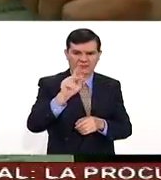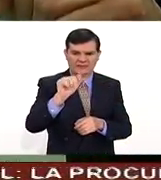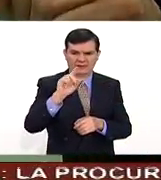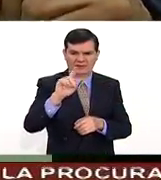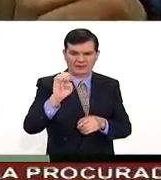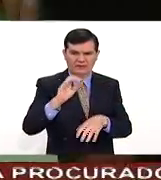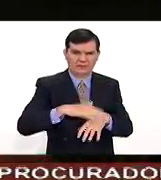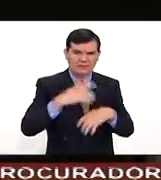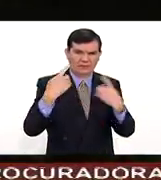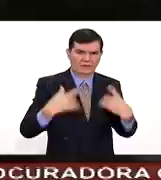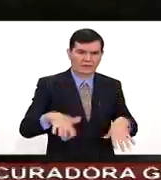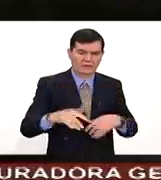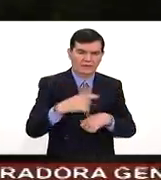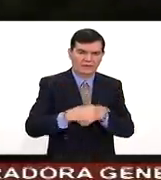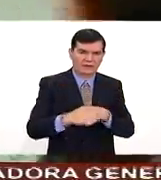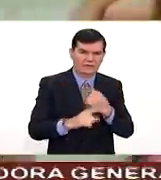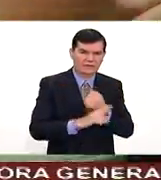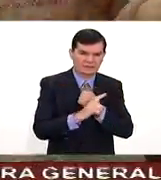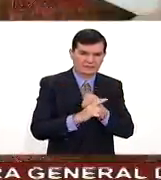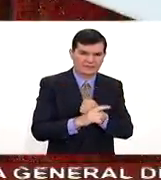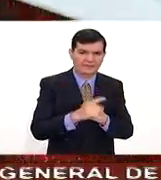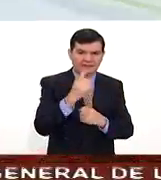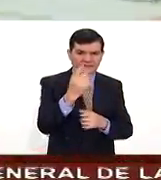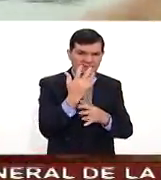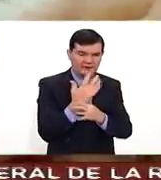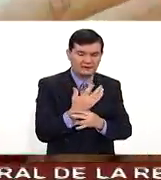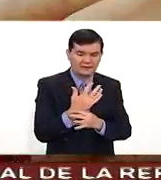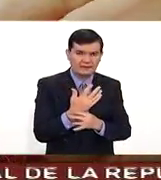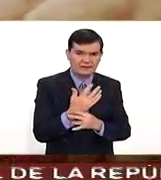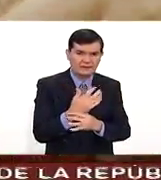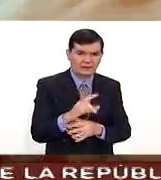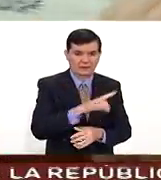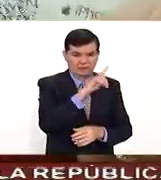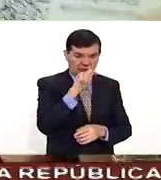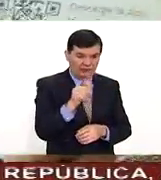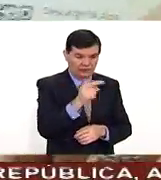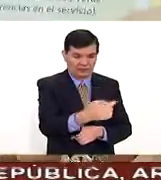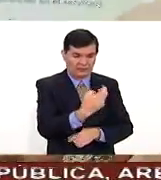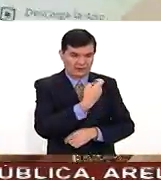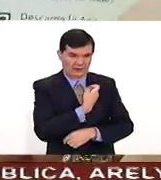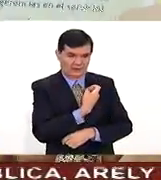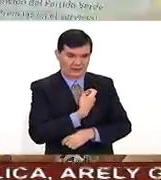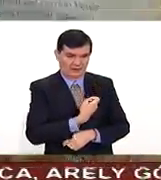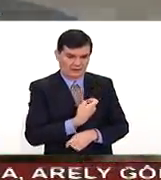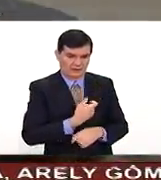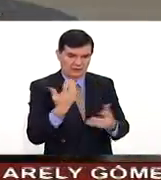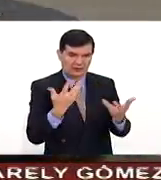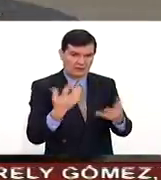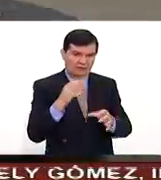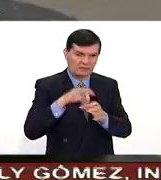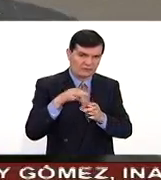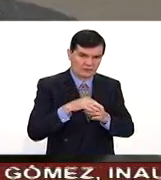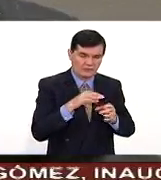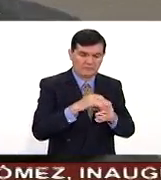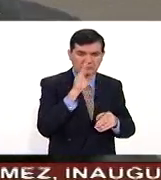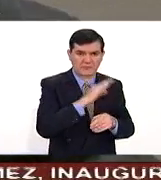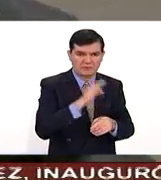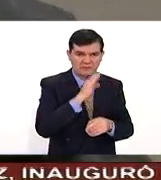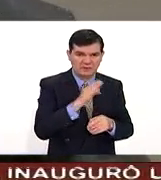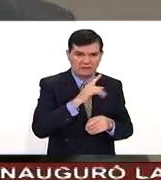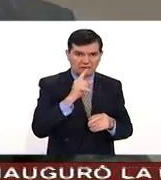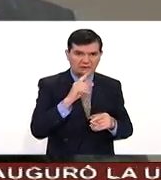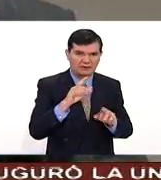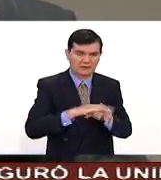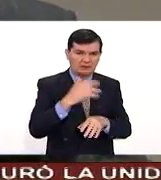por daños y perjuicios. Dice él que luego de que fuera señalado de cometer presuntos delitos electorales durante los comicios